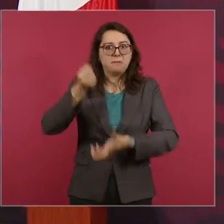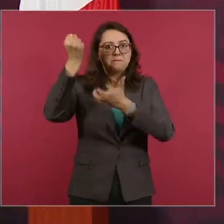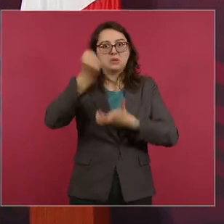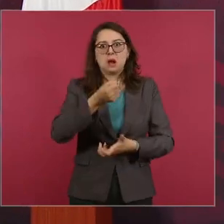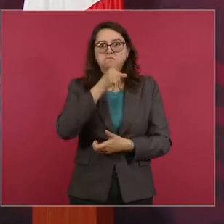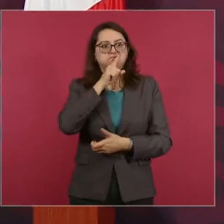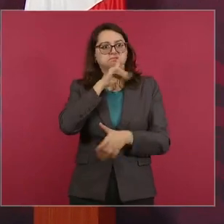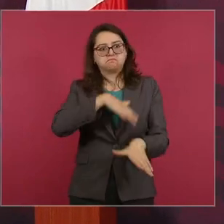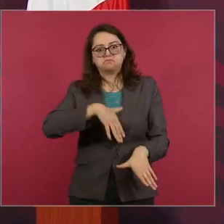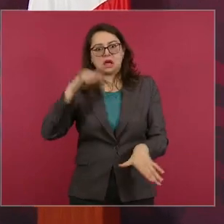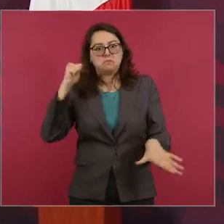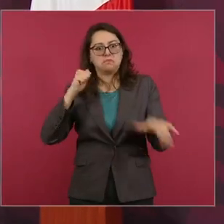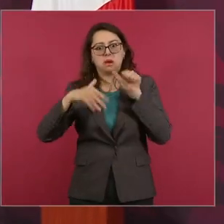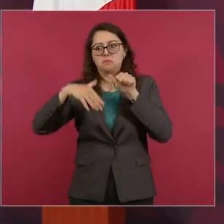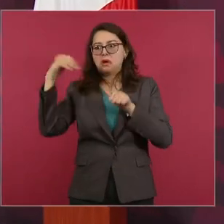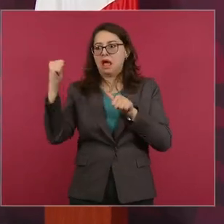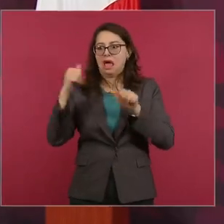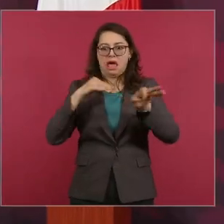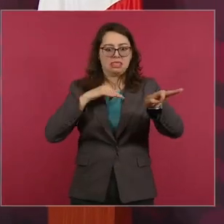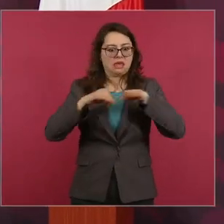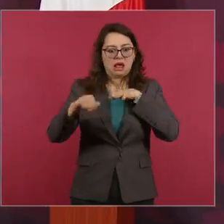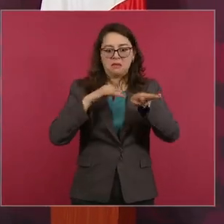y que no tengamos empleo